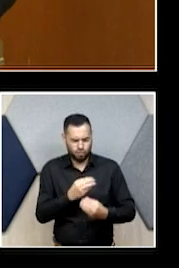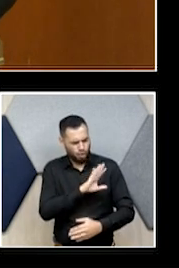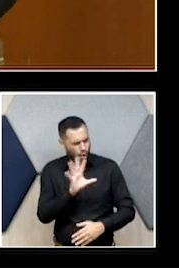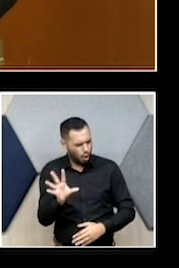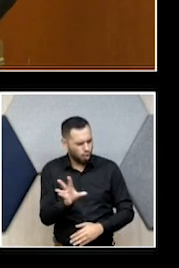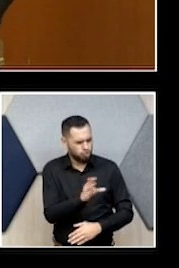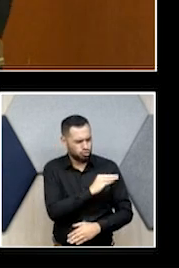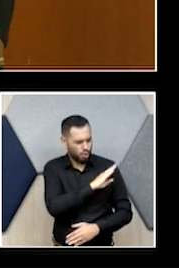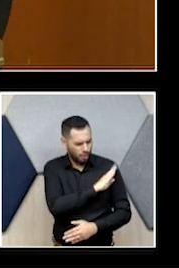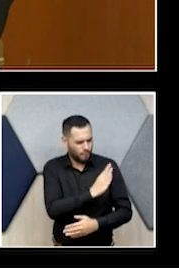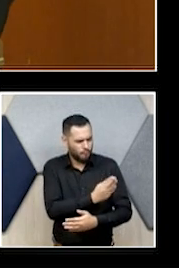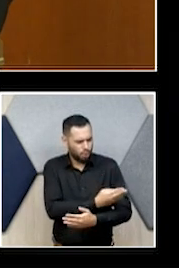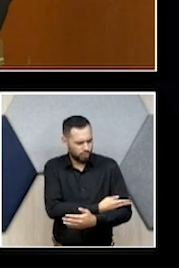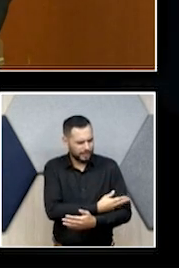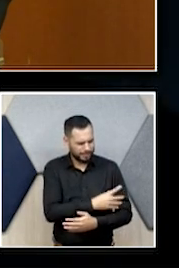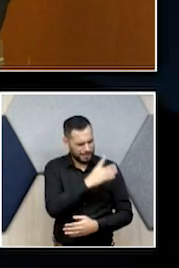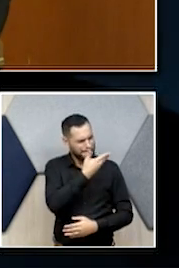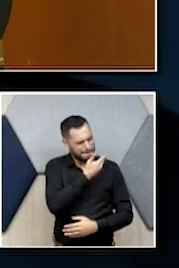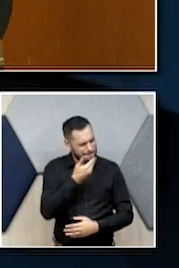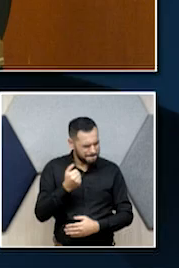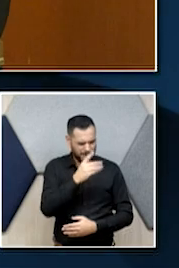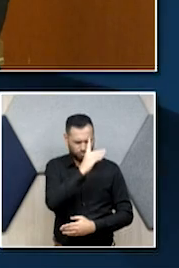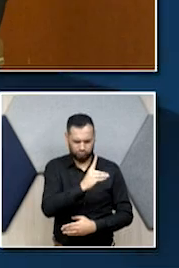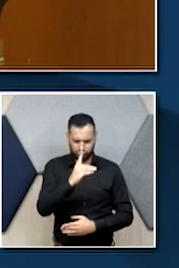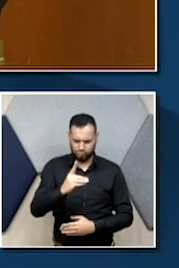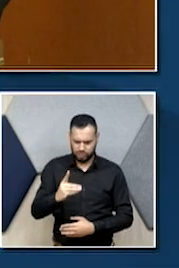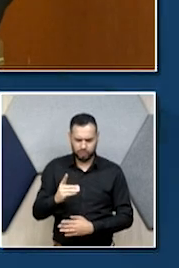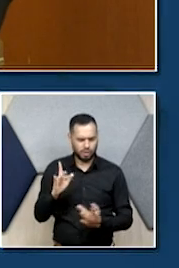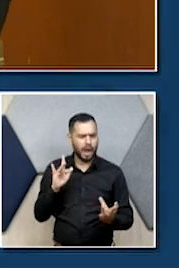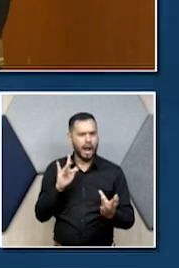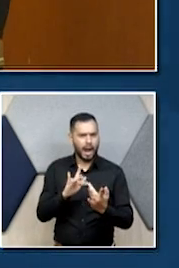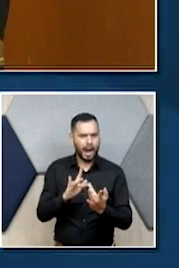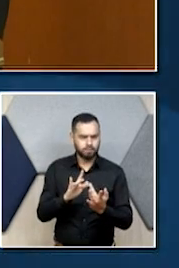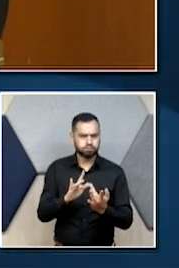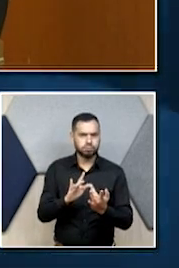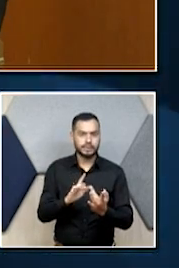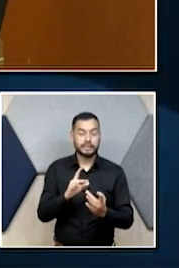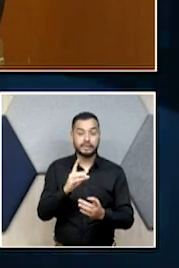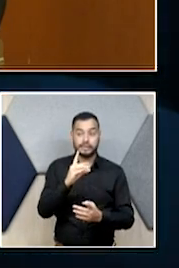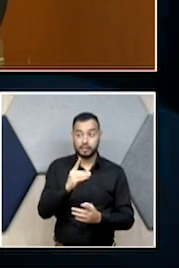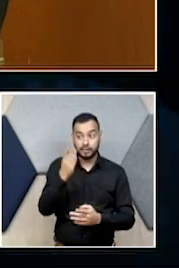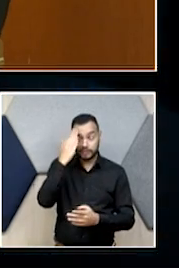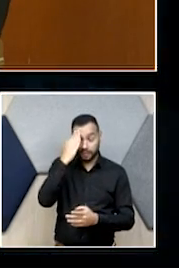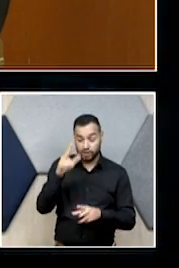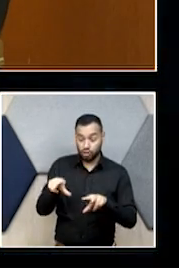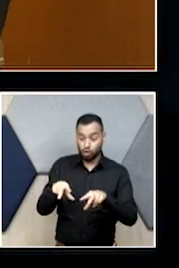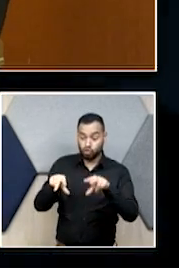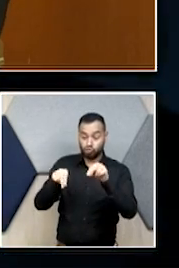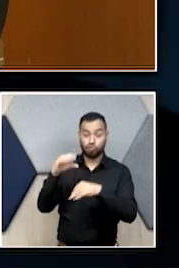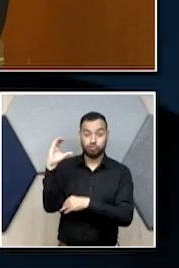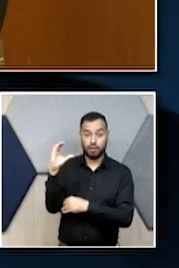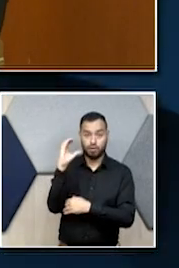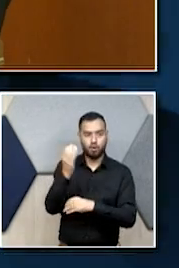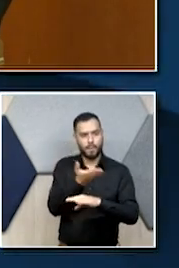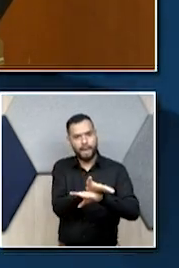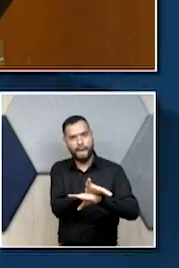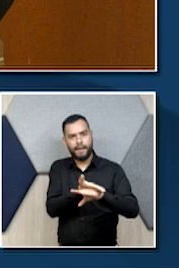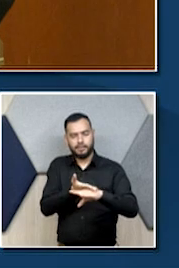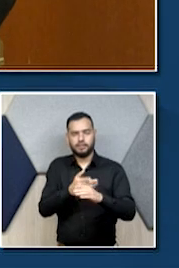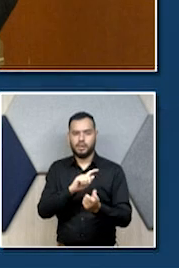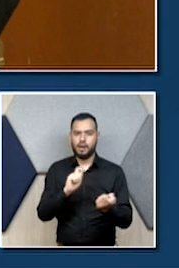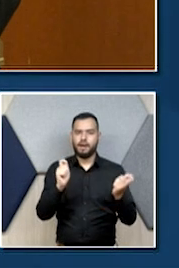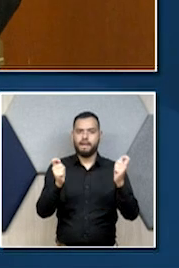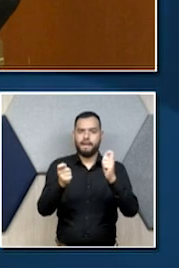mejores decisiones en los momentos oportunos, sabiendo que la sociedad colombiana está demandando cambios en democracia,